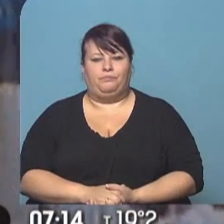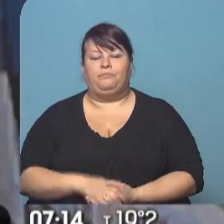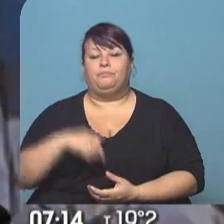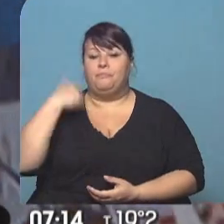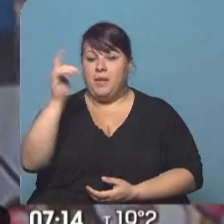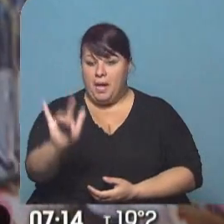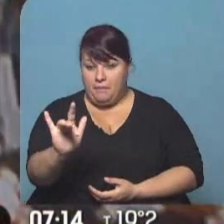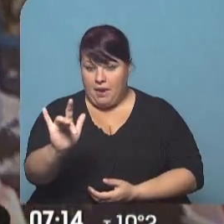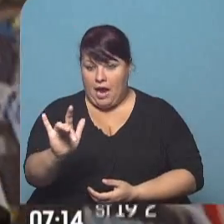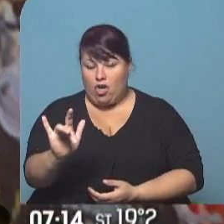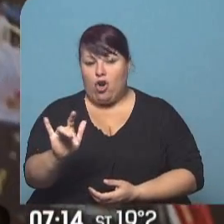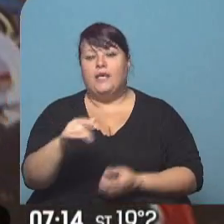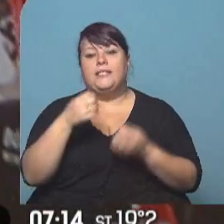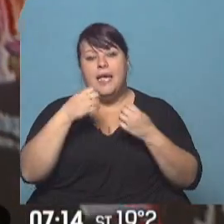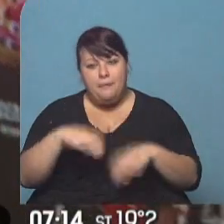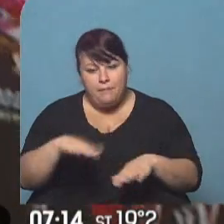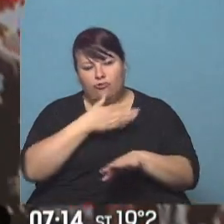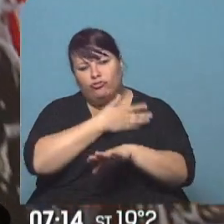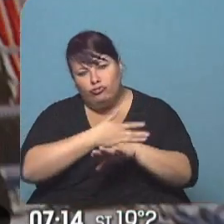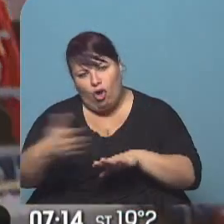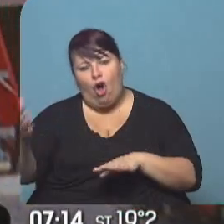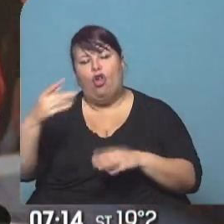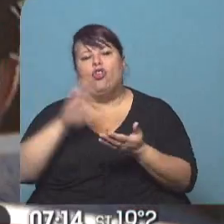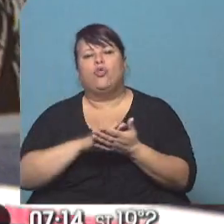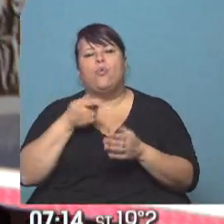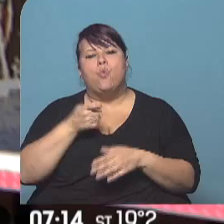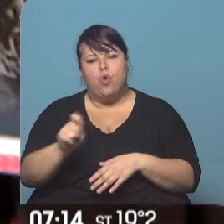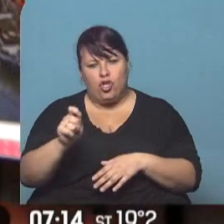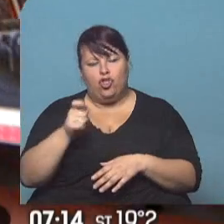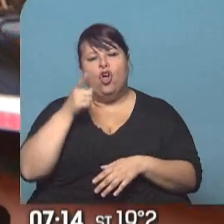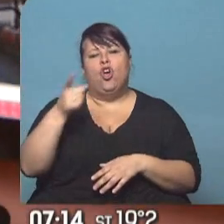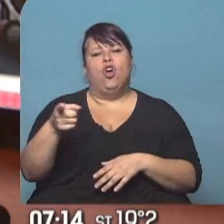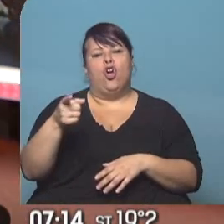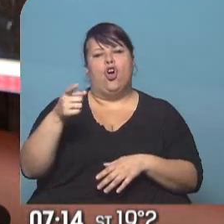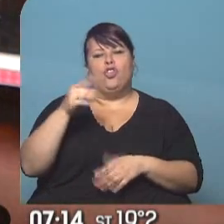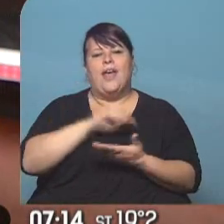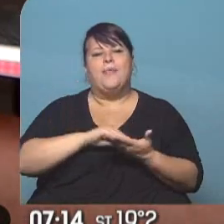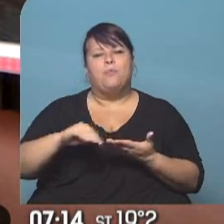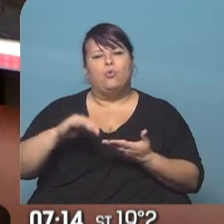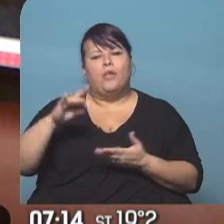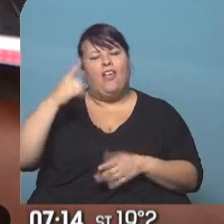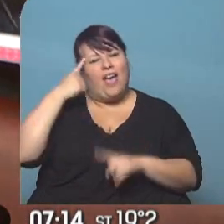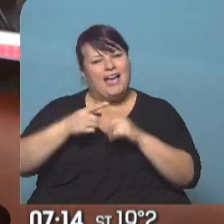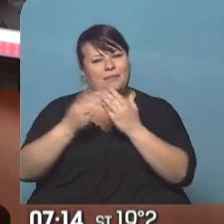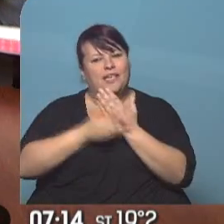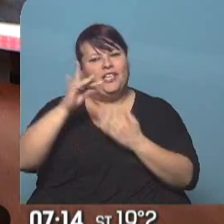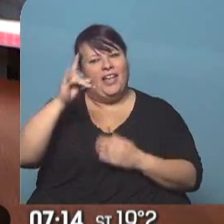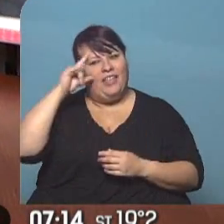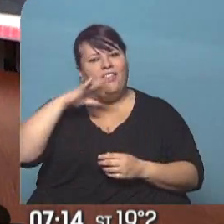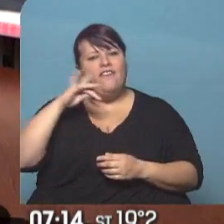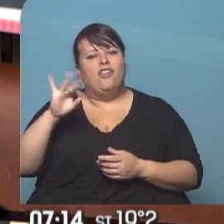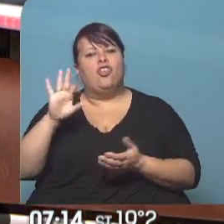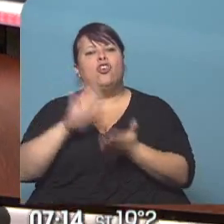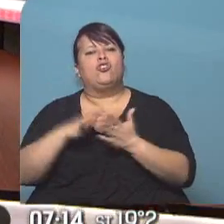Próximo miércoles comienza y se desarrolla una nueva jornada del juicio que se sigue contra el actual diputado y ex ministro Julio Devido por la